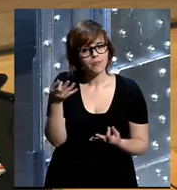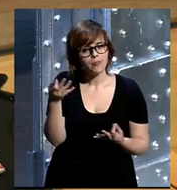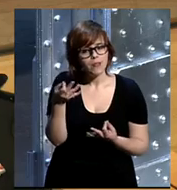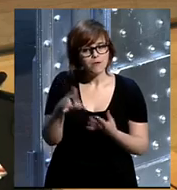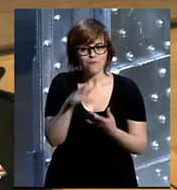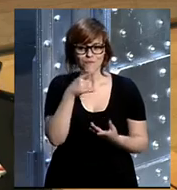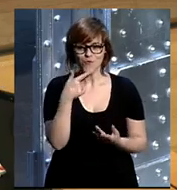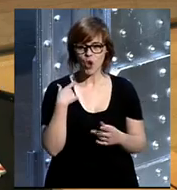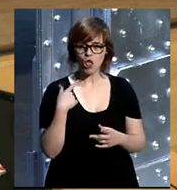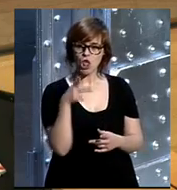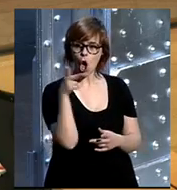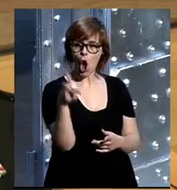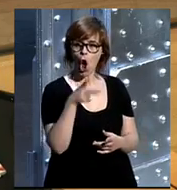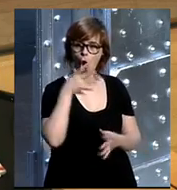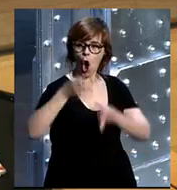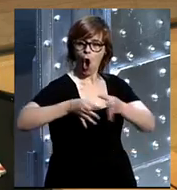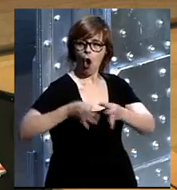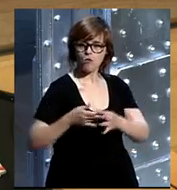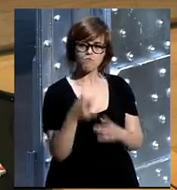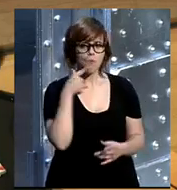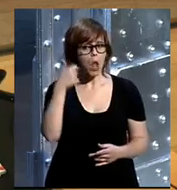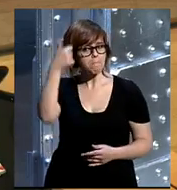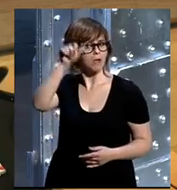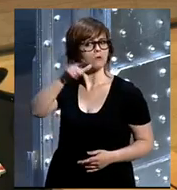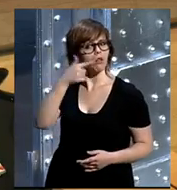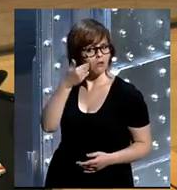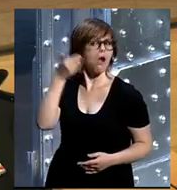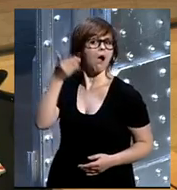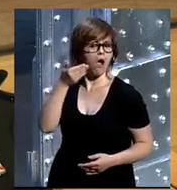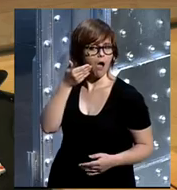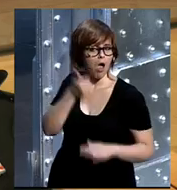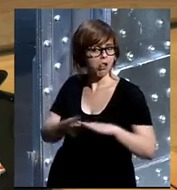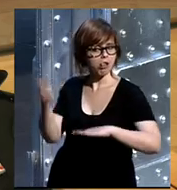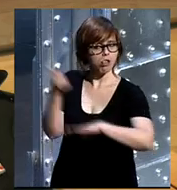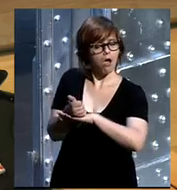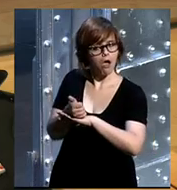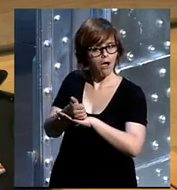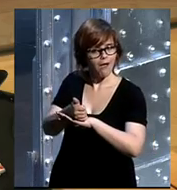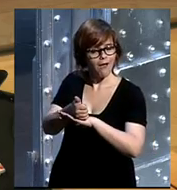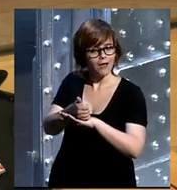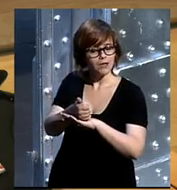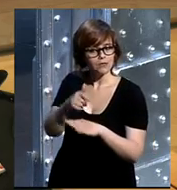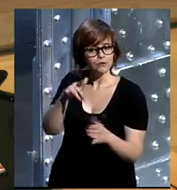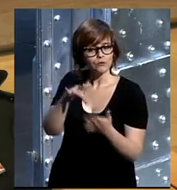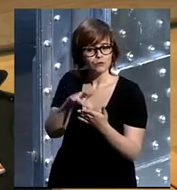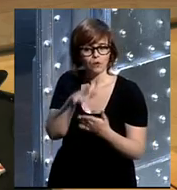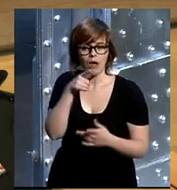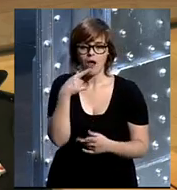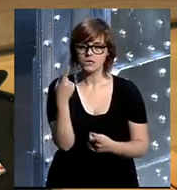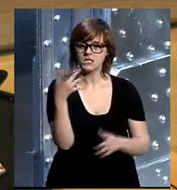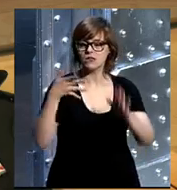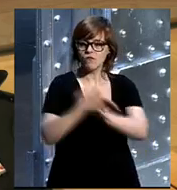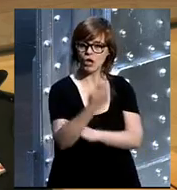testosterona, voy a decir. Pero no quiero irme con escepticismo, de verdad. Me gustaría oír esto vamos por ello, porque esto